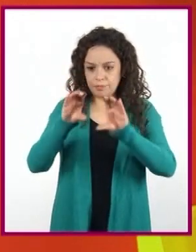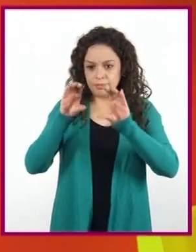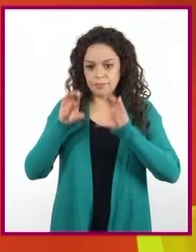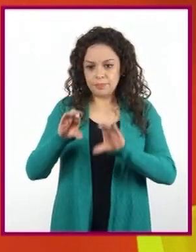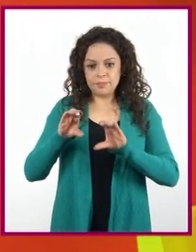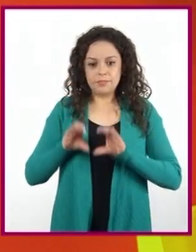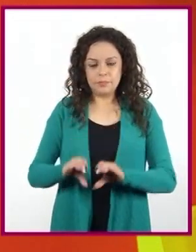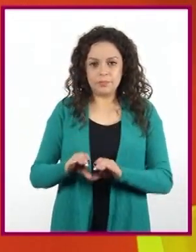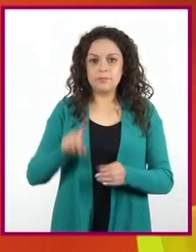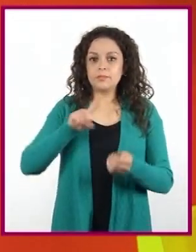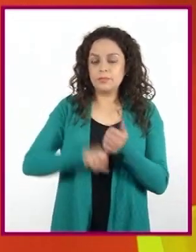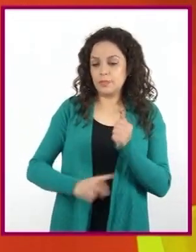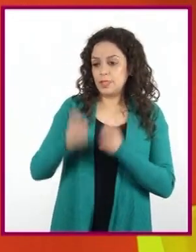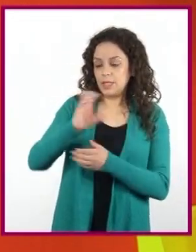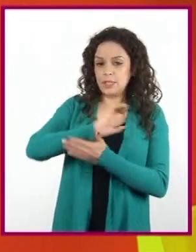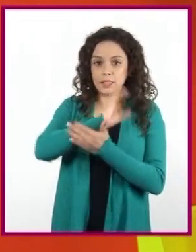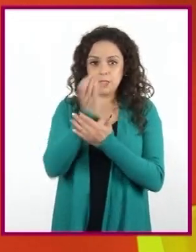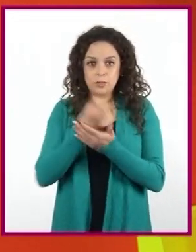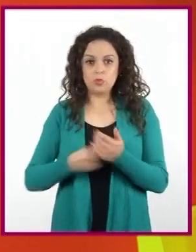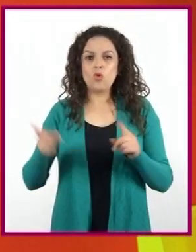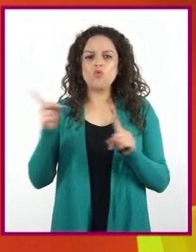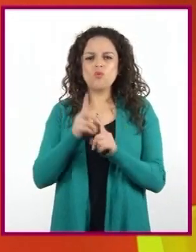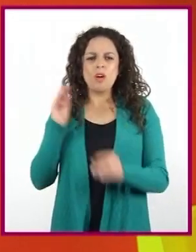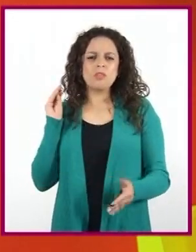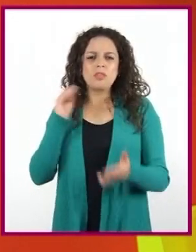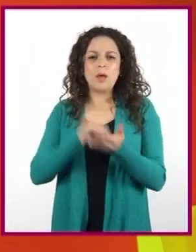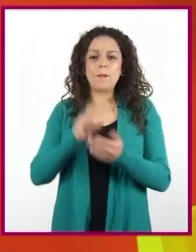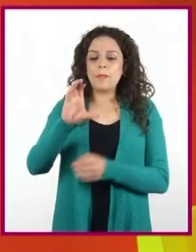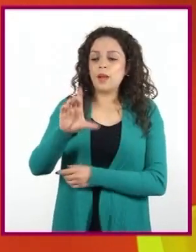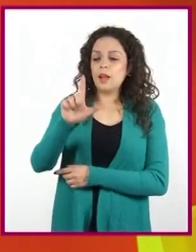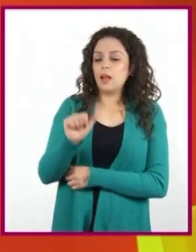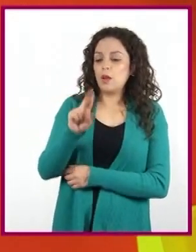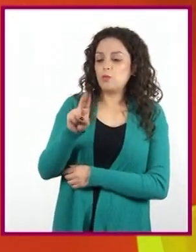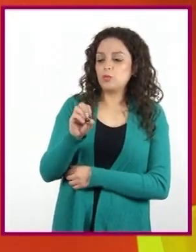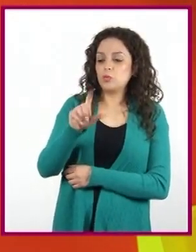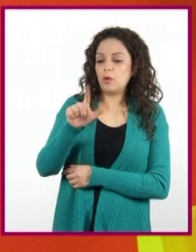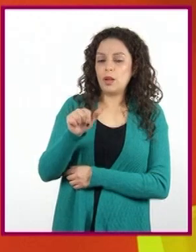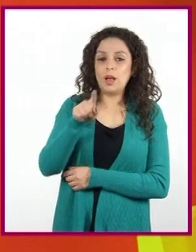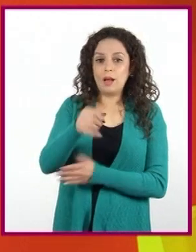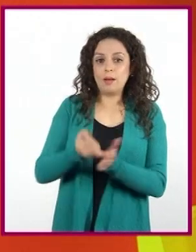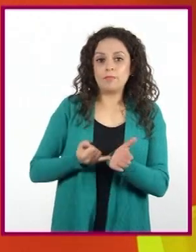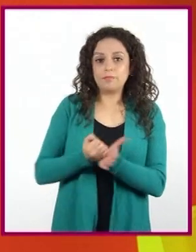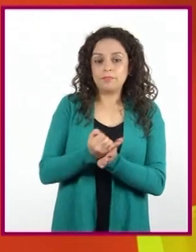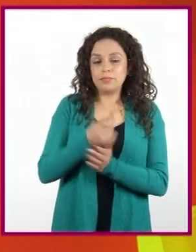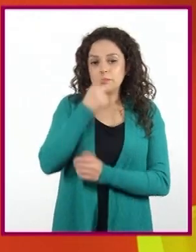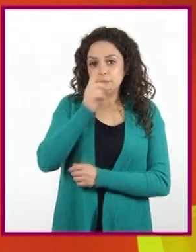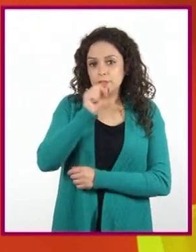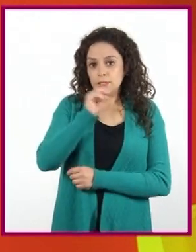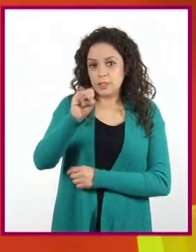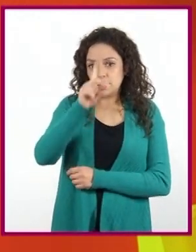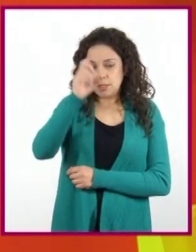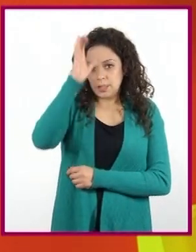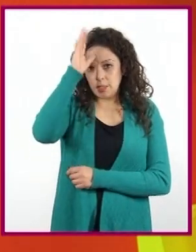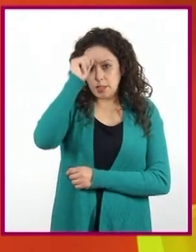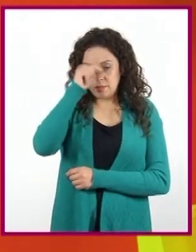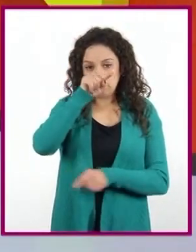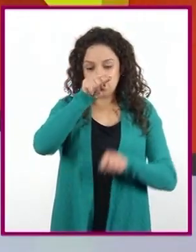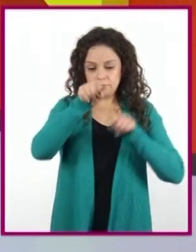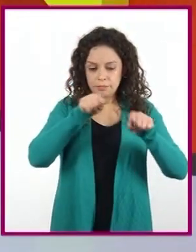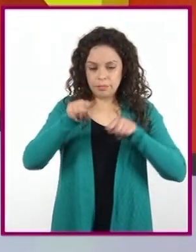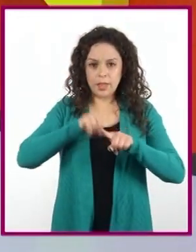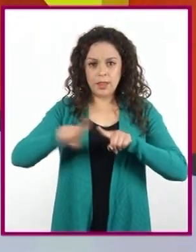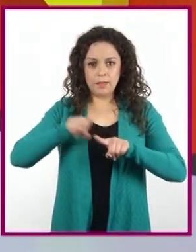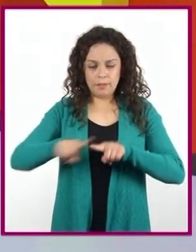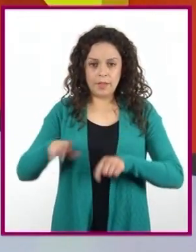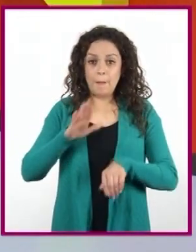hace principalmente en las cláusulas, que señalan las disposiciones o acuerdos. Lo más